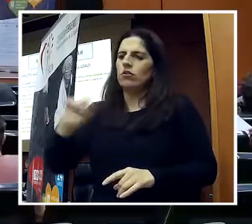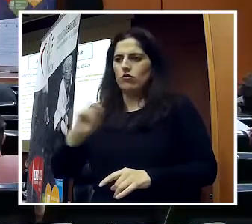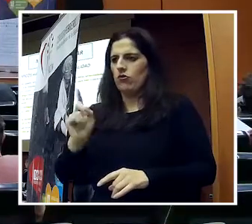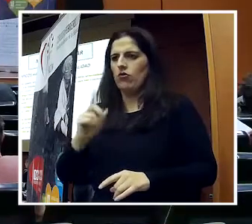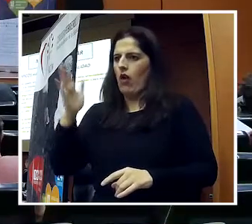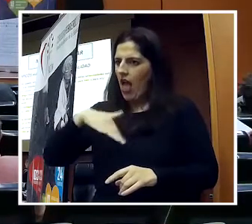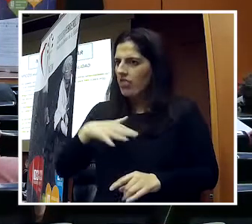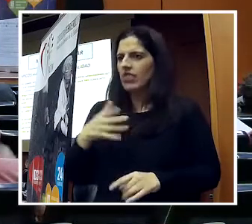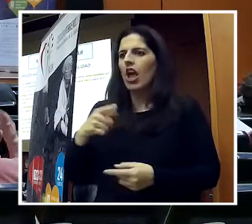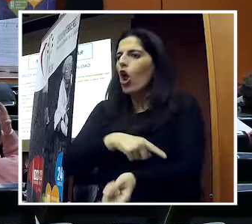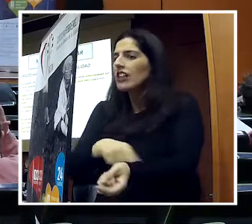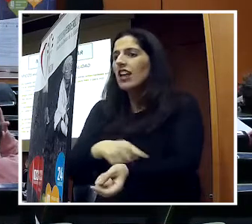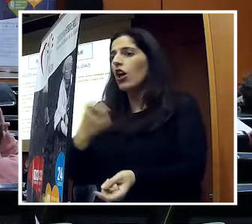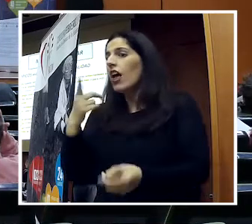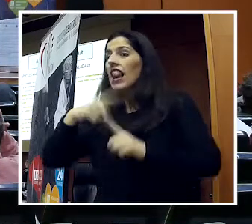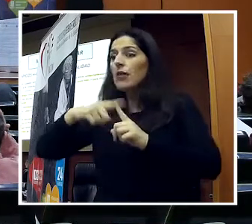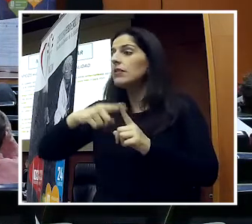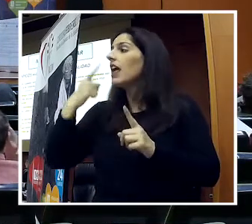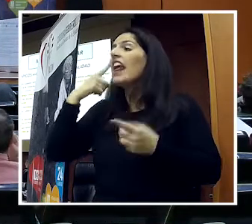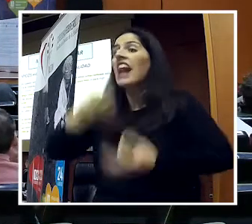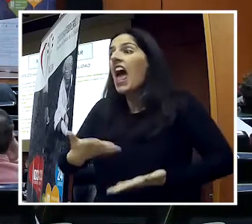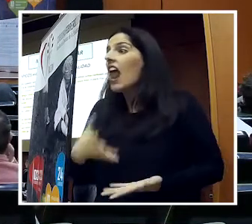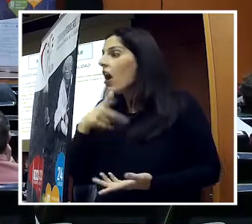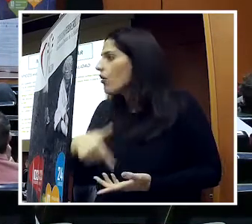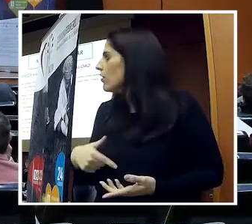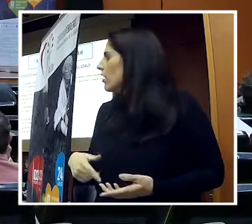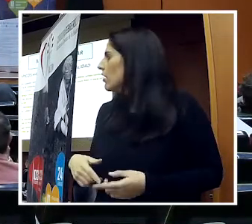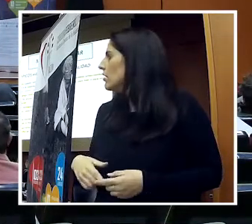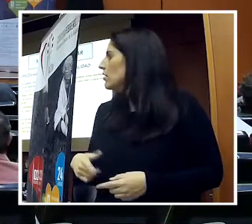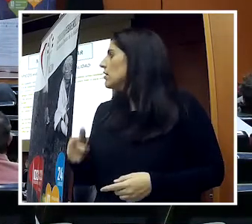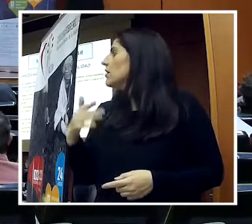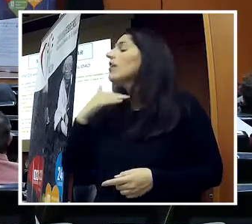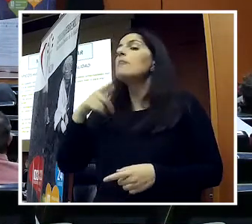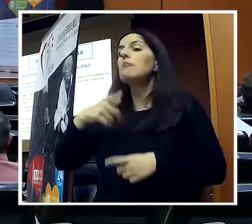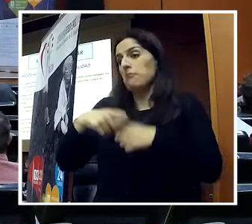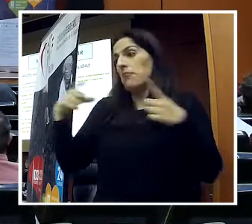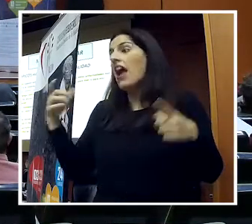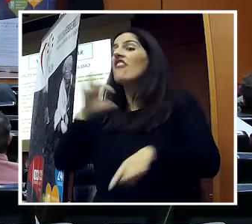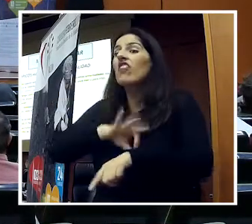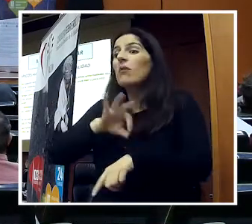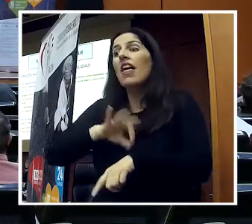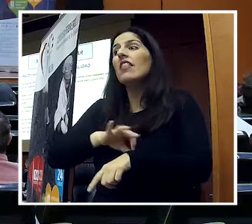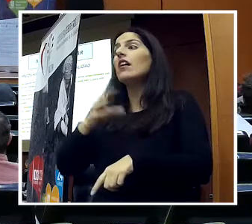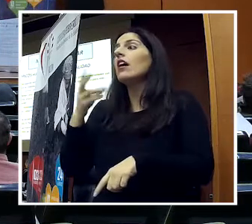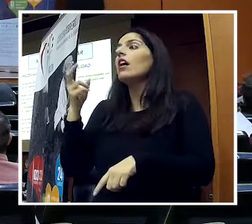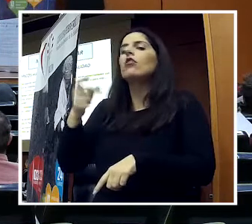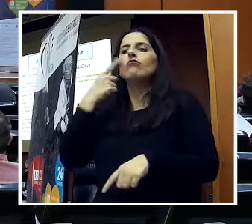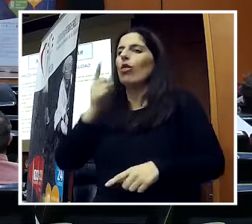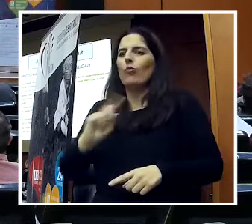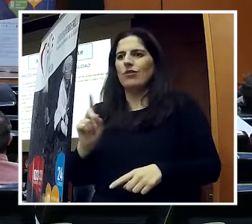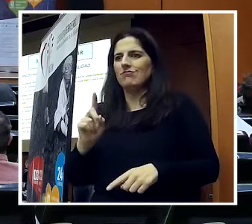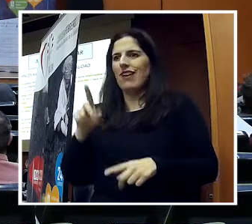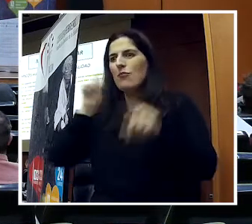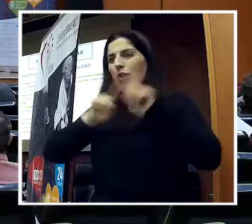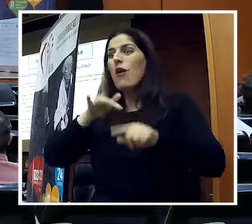¿no? ¿Qué pasaría? ¿Cuál sería la realidad? Bueno, evidentemente las enfermedades, la inmensa mayoría, para bien o para mal, no se nota nada. Entonces,